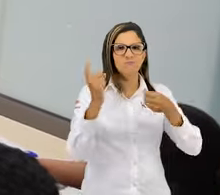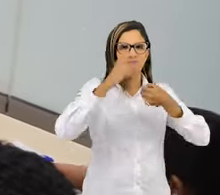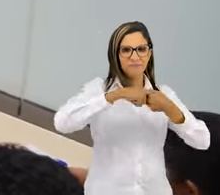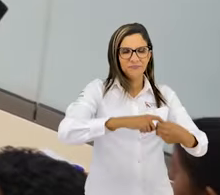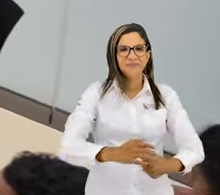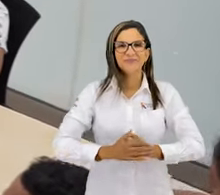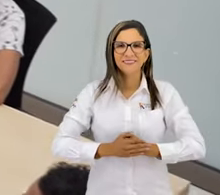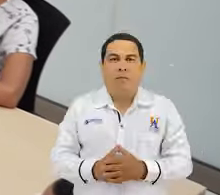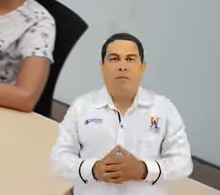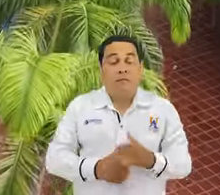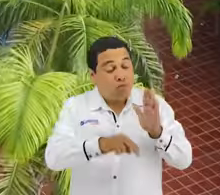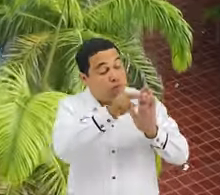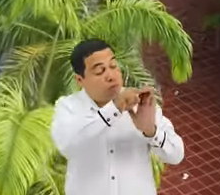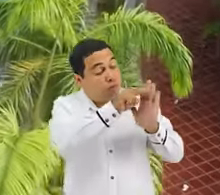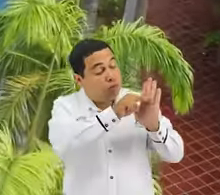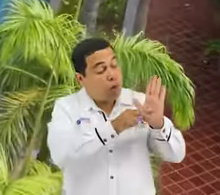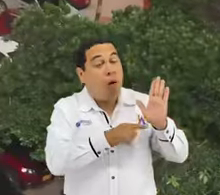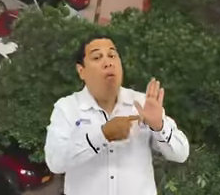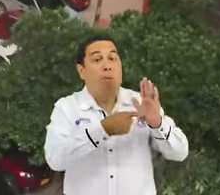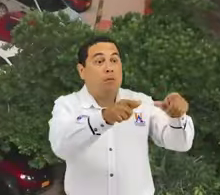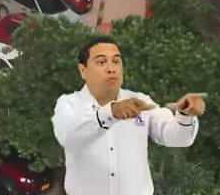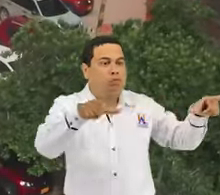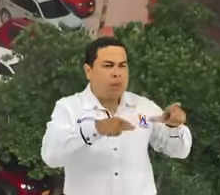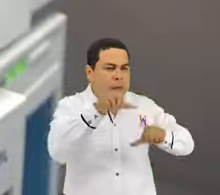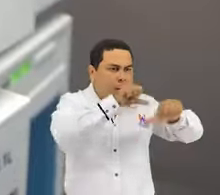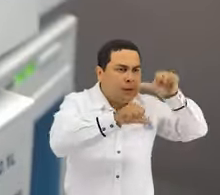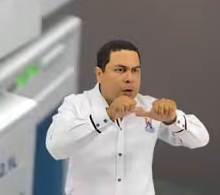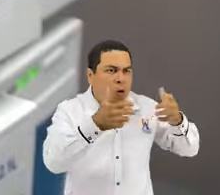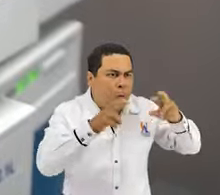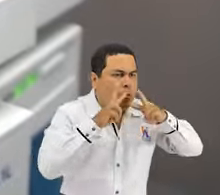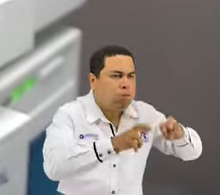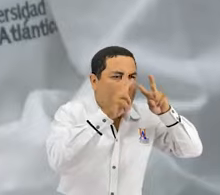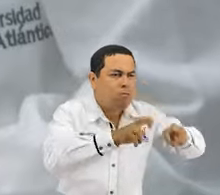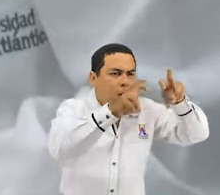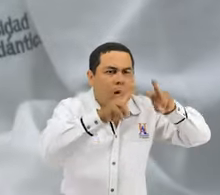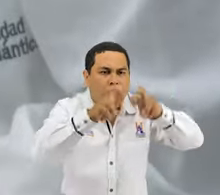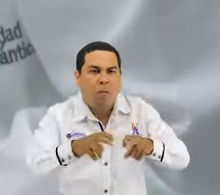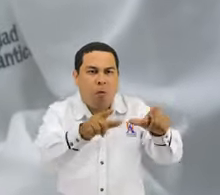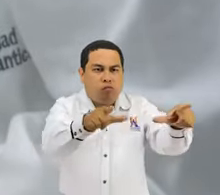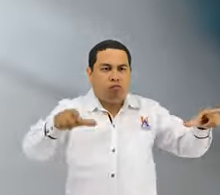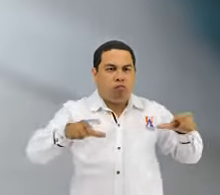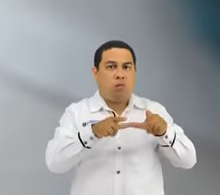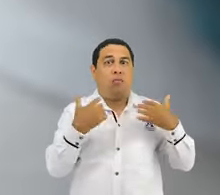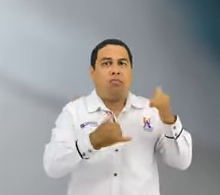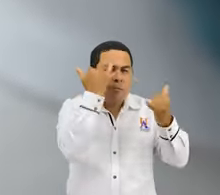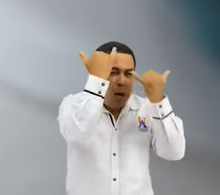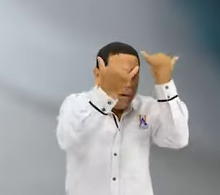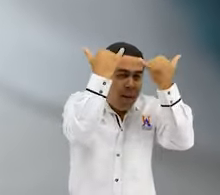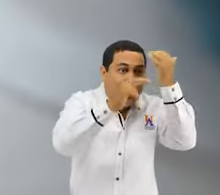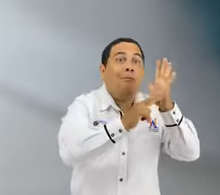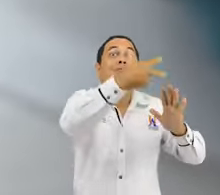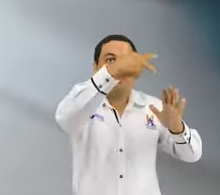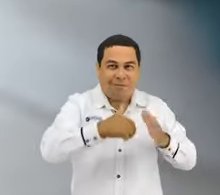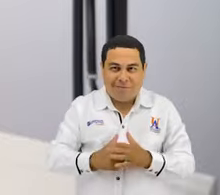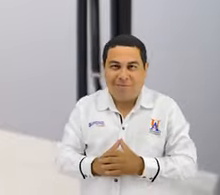3.000 estudiantes. Tenemos un estatuto de propiedad intelectual y laboratorios destinados para la investigación en el Centro de Investigación Científica e